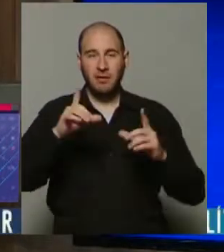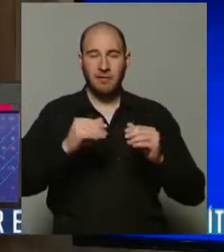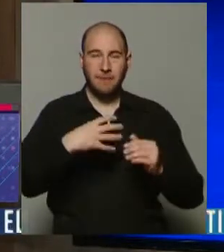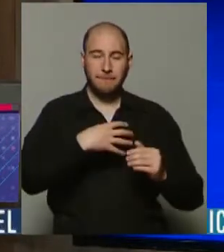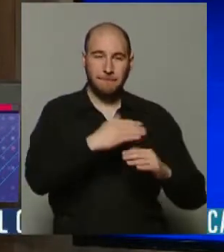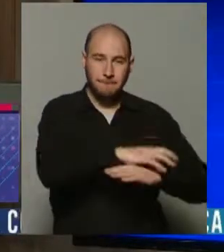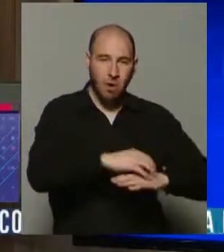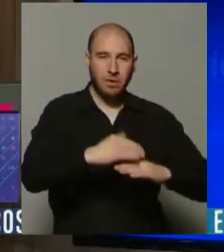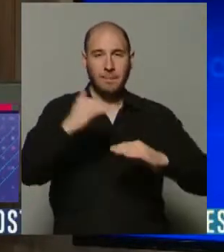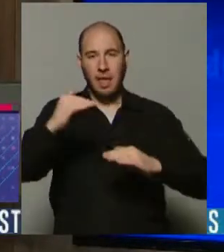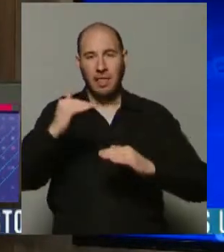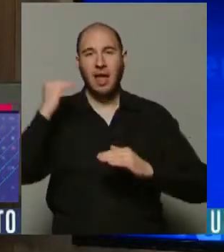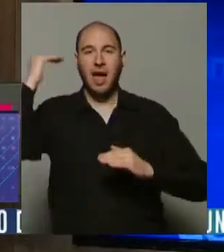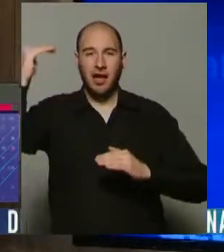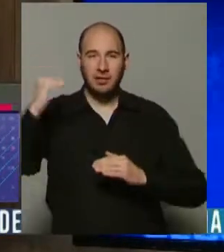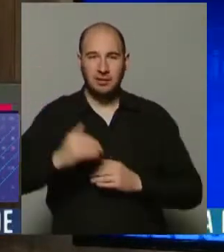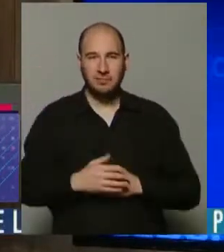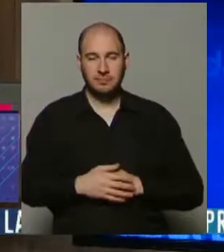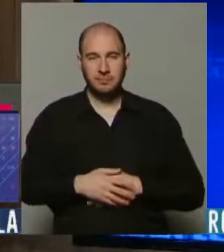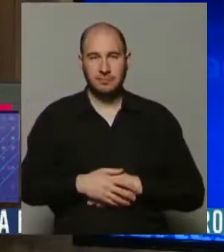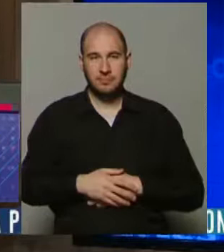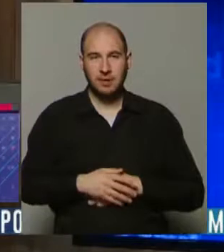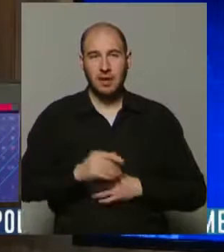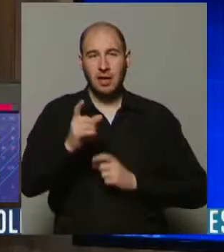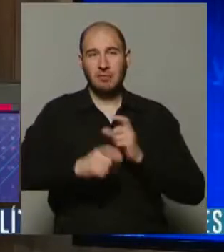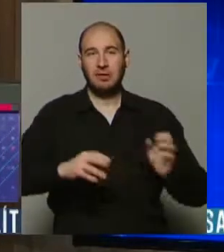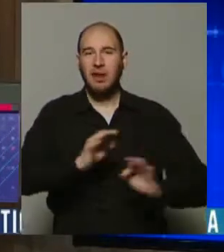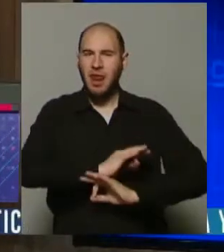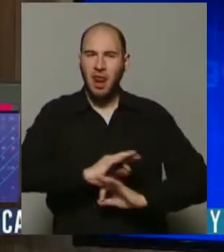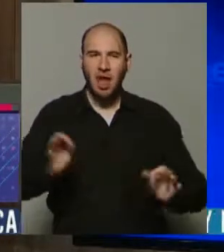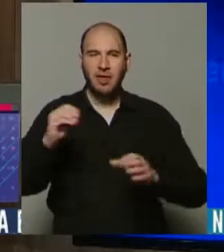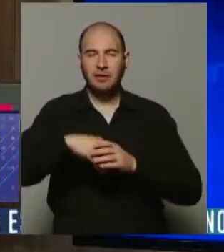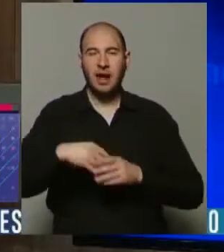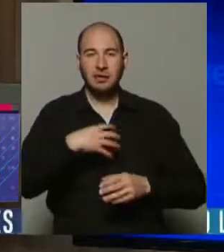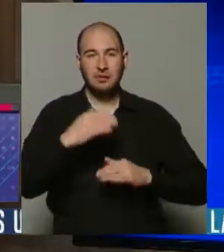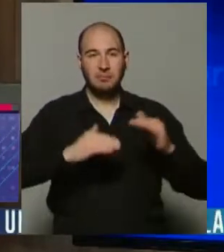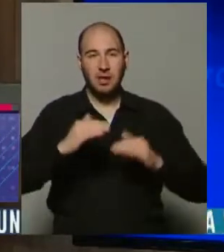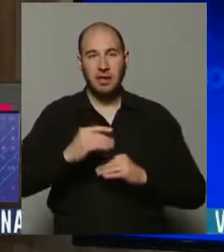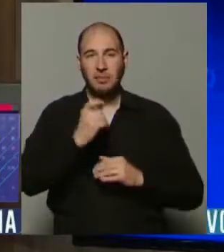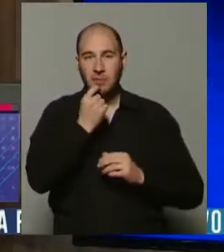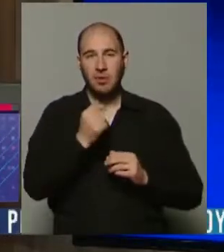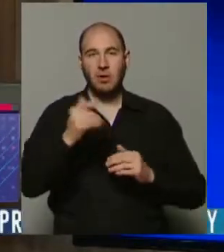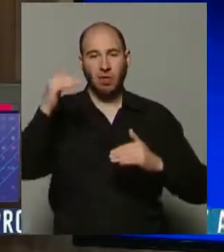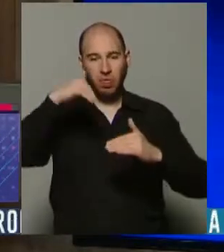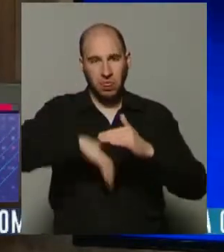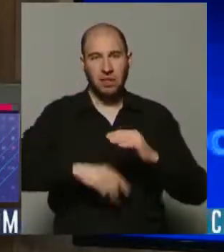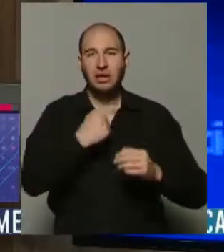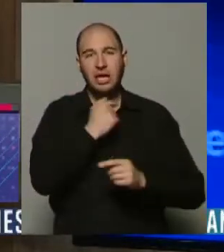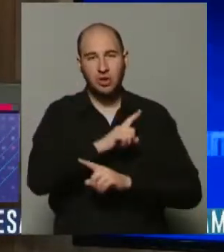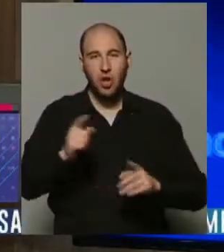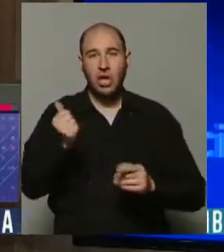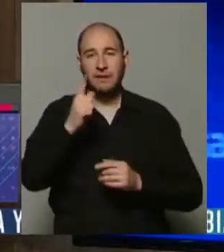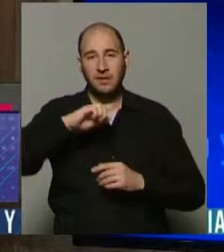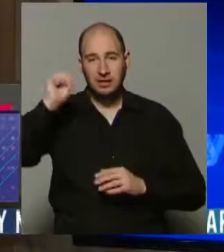media baja, clase media y clase media alta. A nadie que está formando parte de la clase media le gustaría descender y evidentemente la